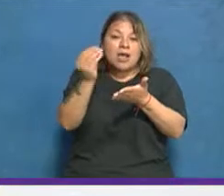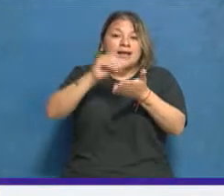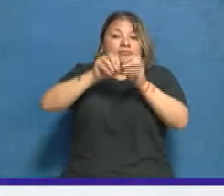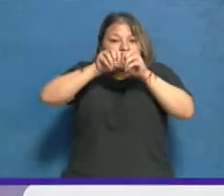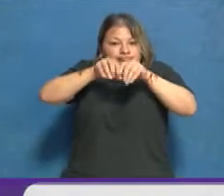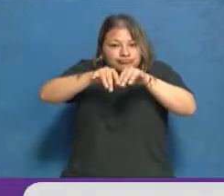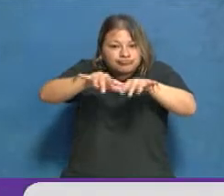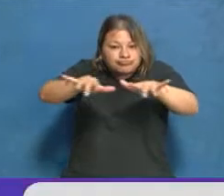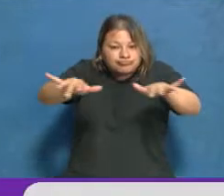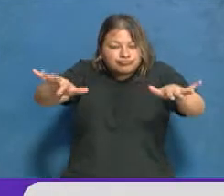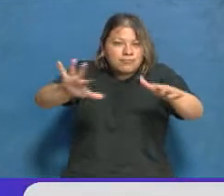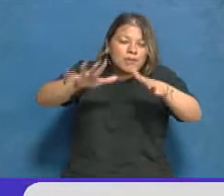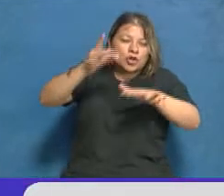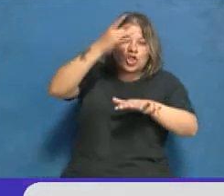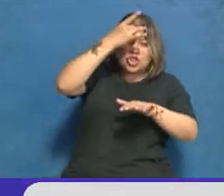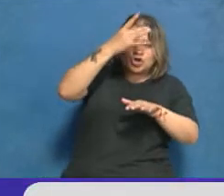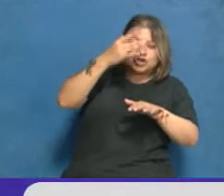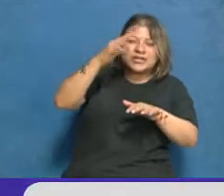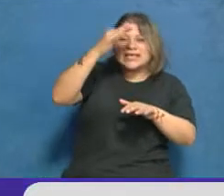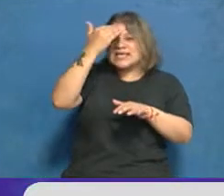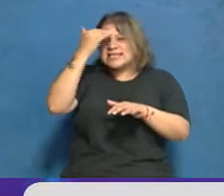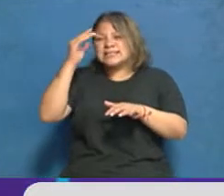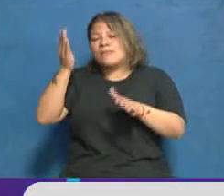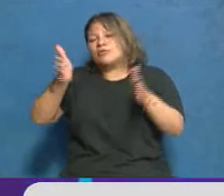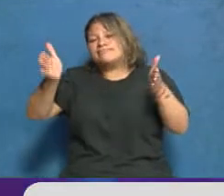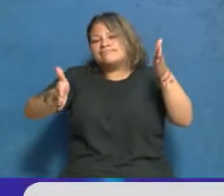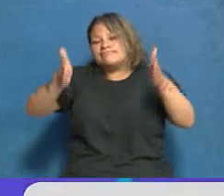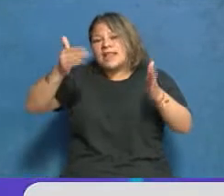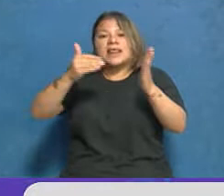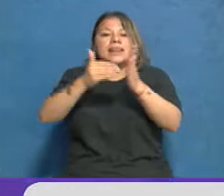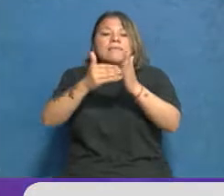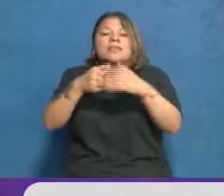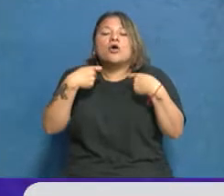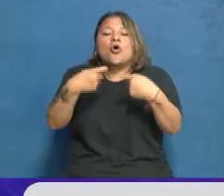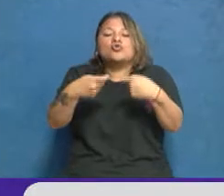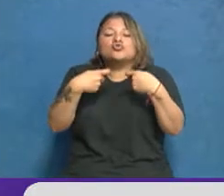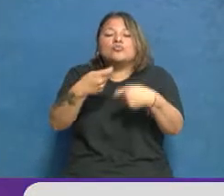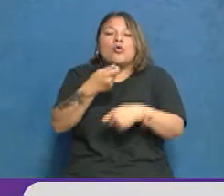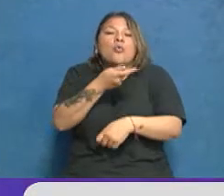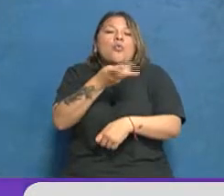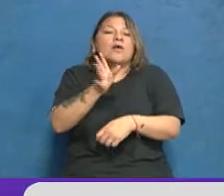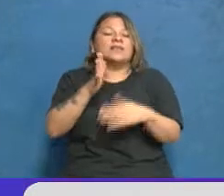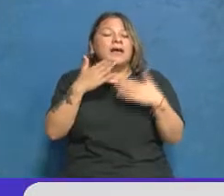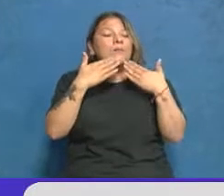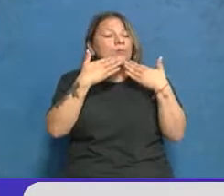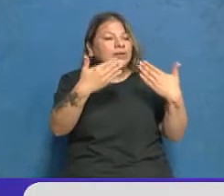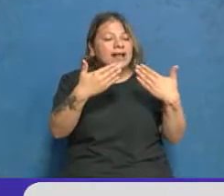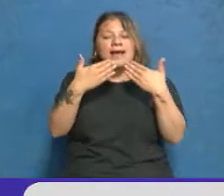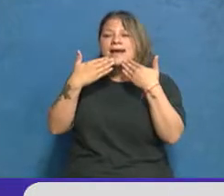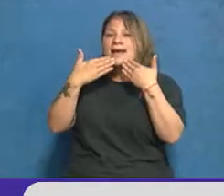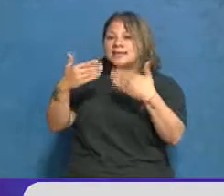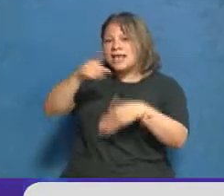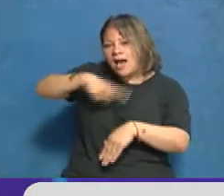estamos hablando entre un 12 y un 15% de acuerdo a su consumo. Muchas gracias. Muchas gracias a ustedes.